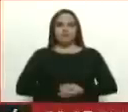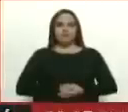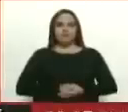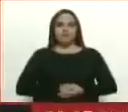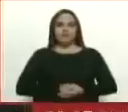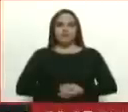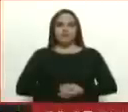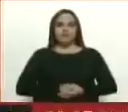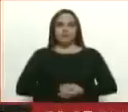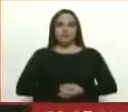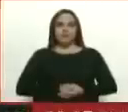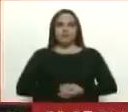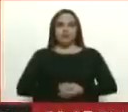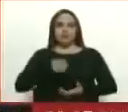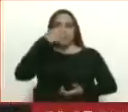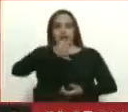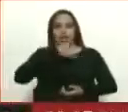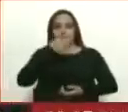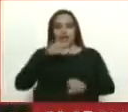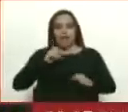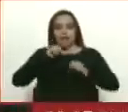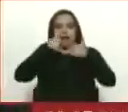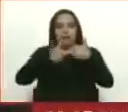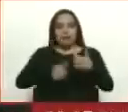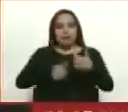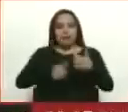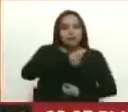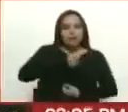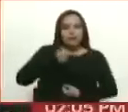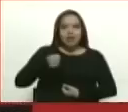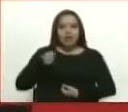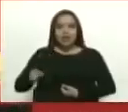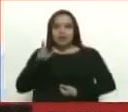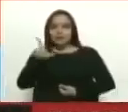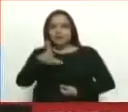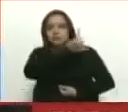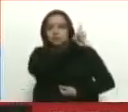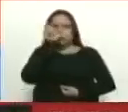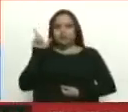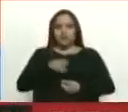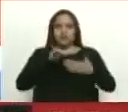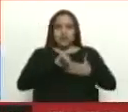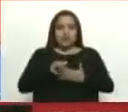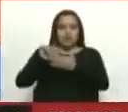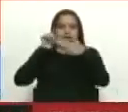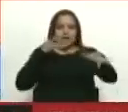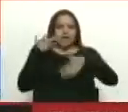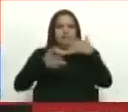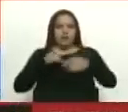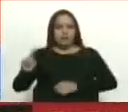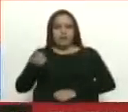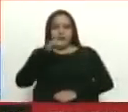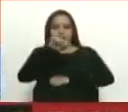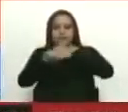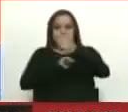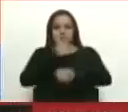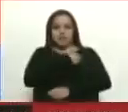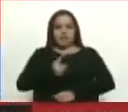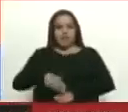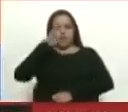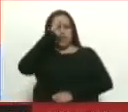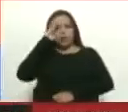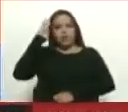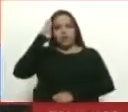Muy buenas tardes. Inicia la rueda de prensa del Partido Socialista Unido de Venezuela. Lidera la actividad su primer vicepresidente Diosdado